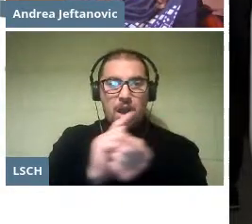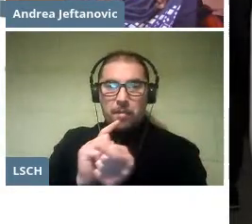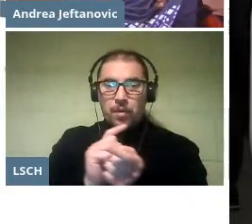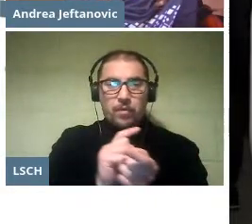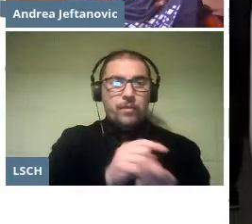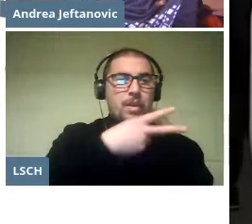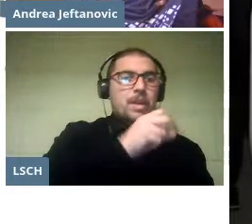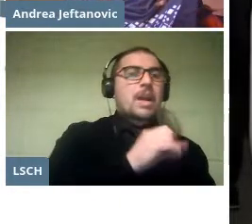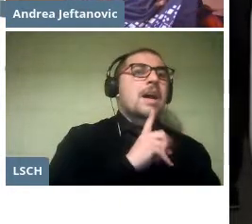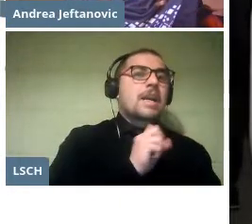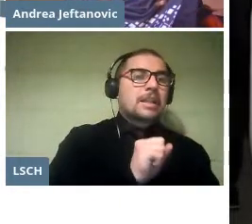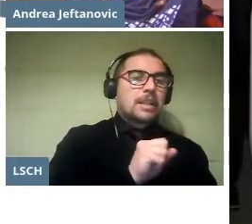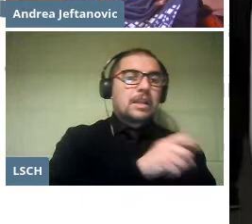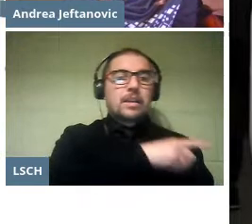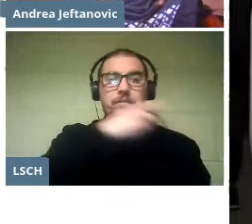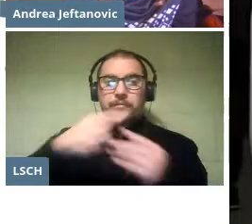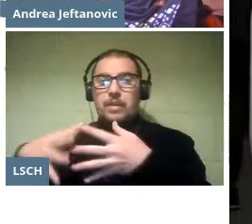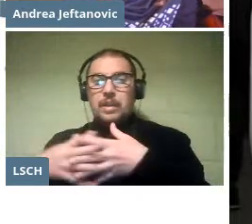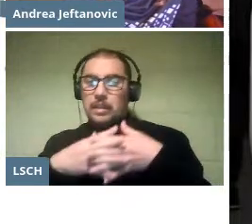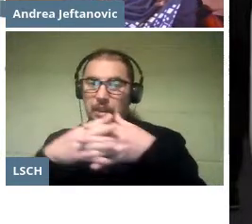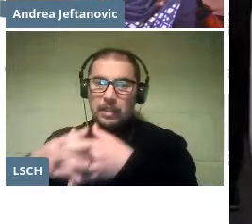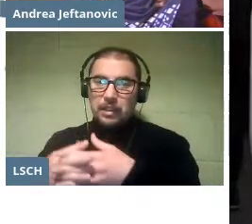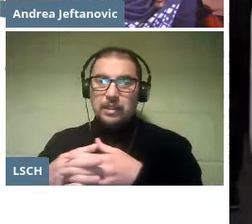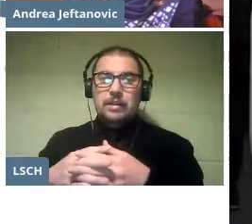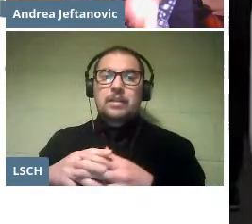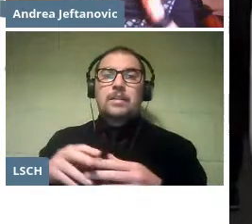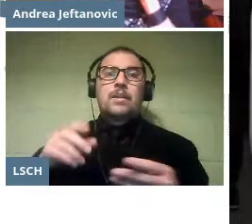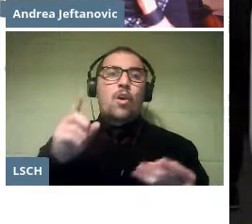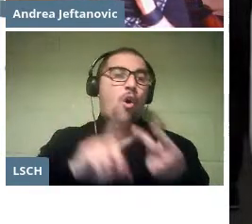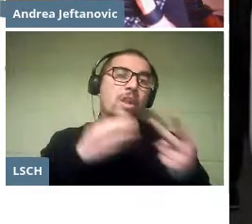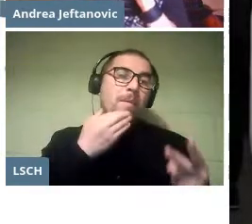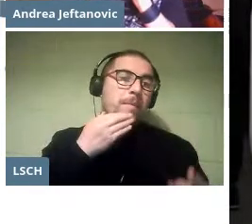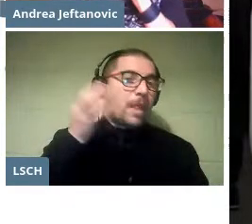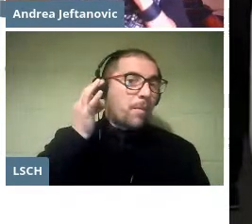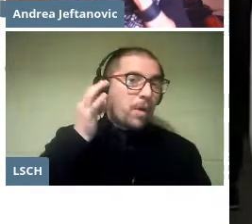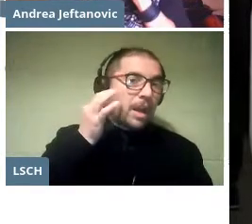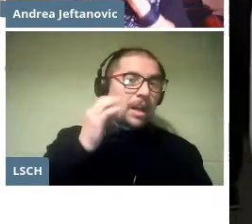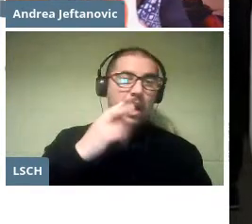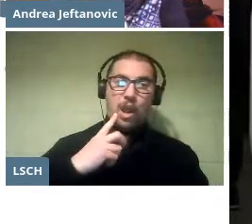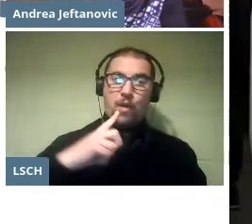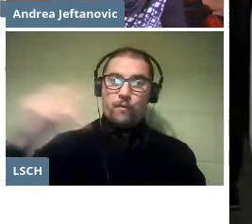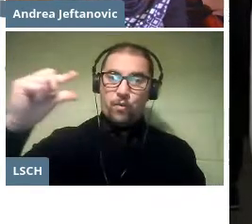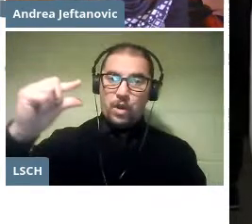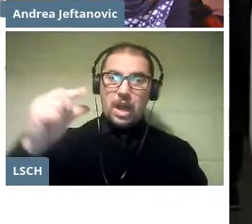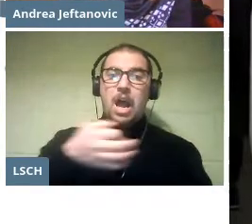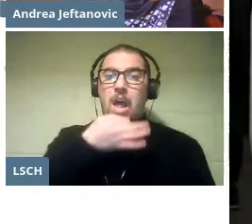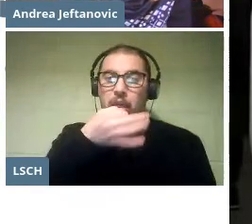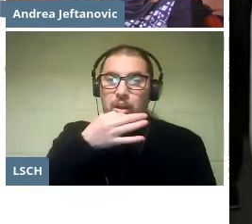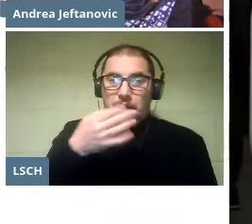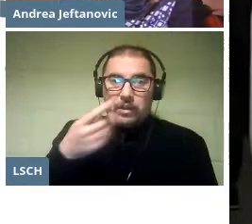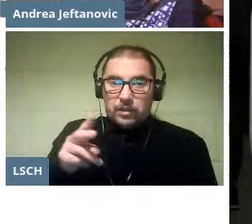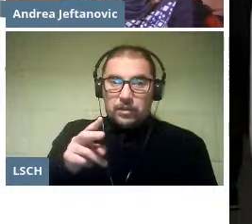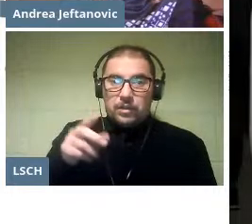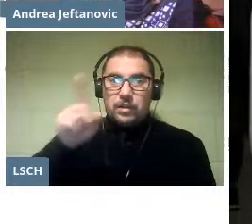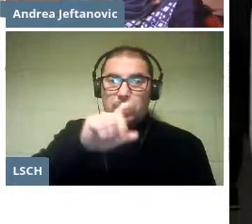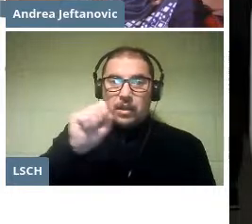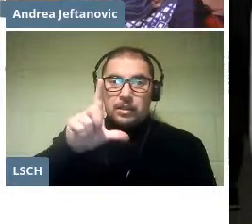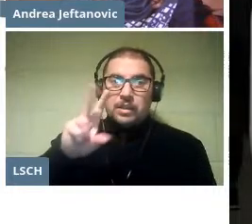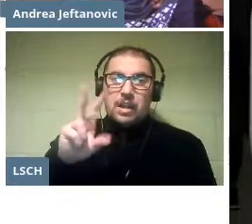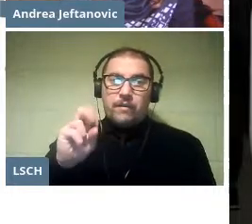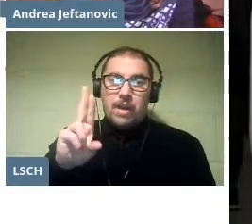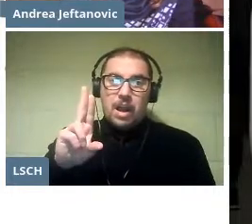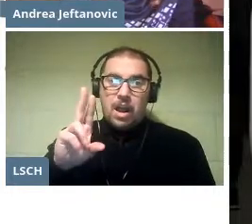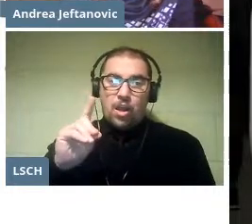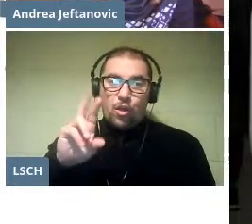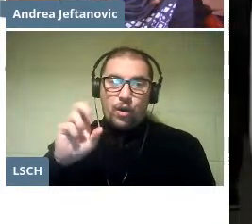Estados Unidos de Dwight Dandycat, o las mujeres en fuga de los relatos de la salvadoreña Claudia